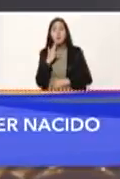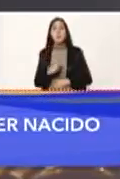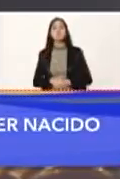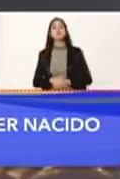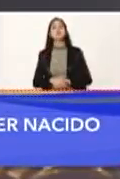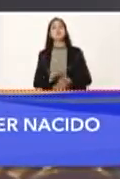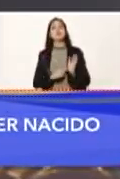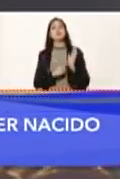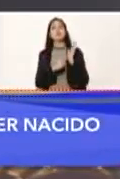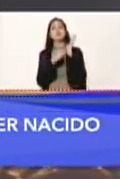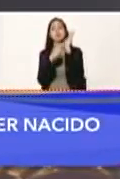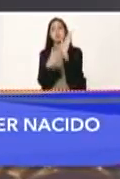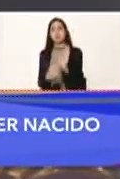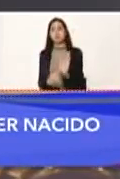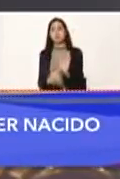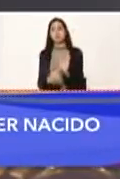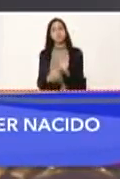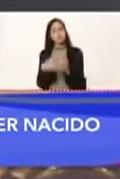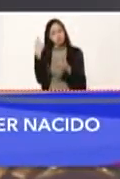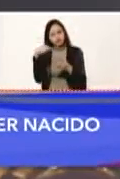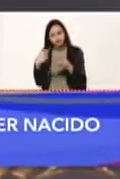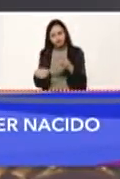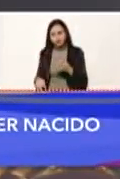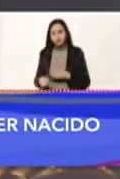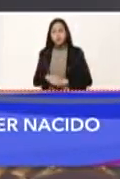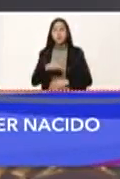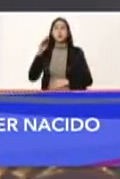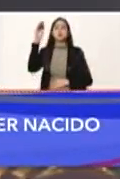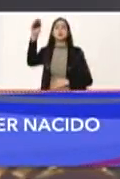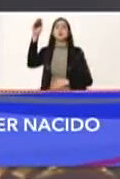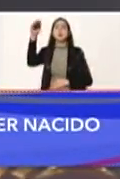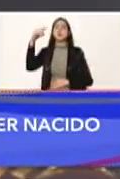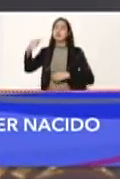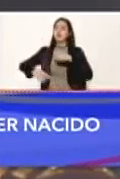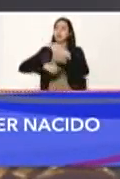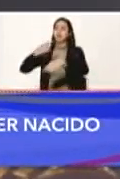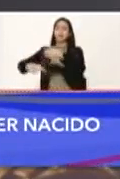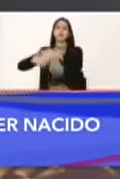así habrá en los años que están por venir